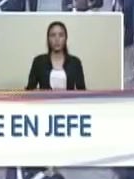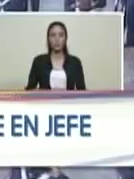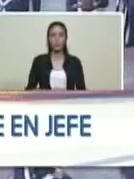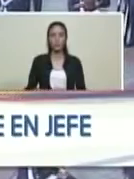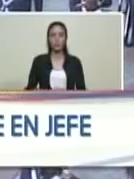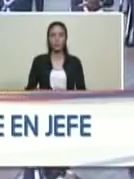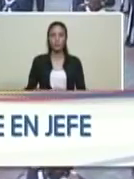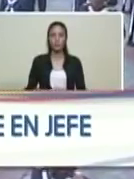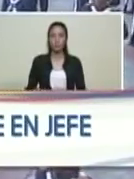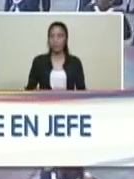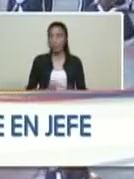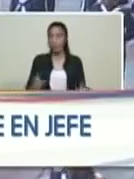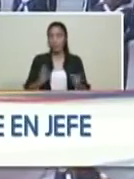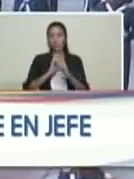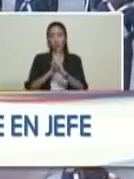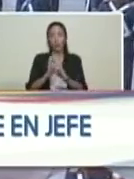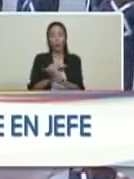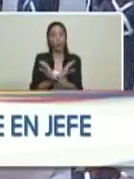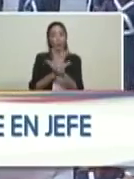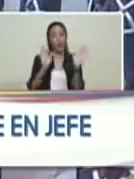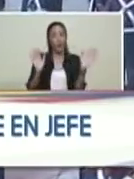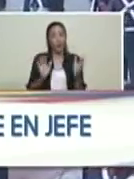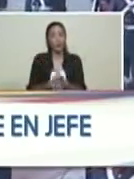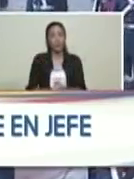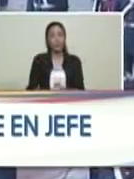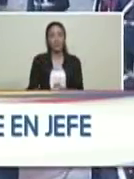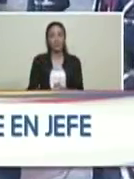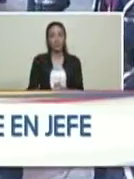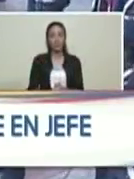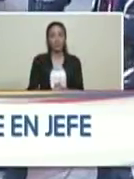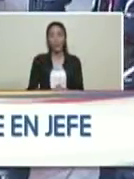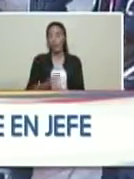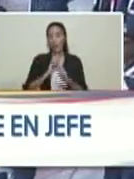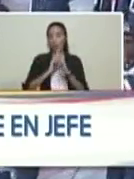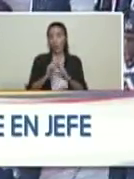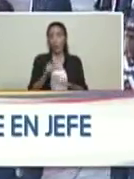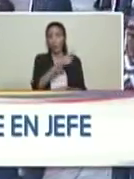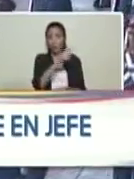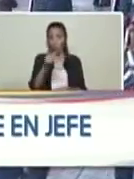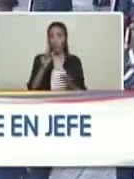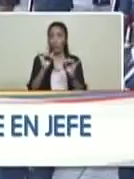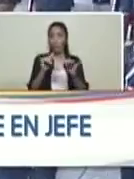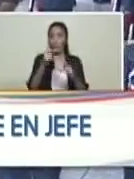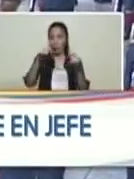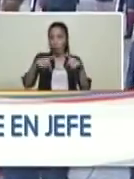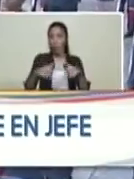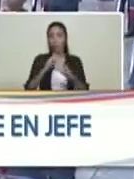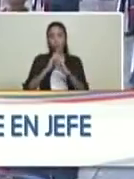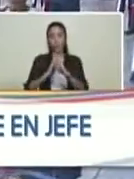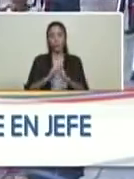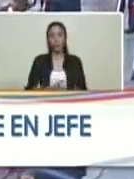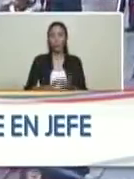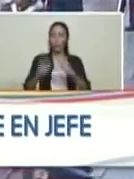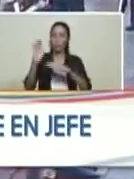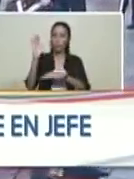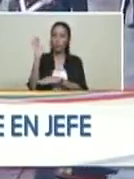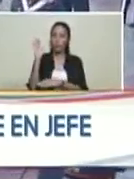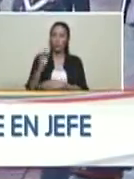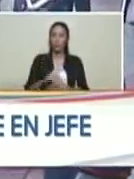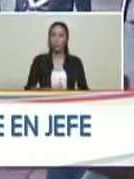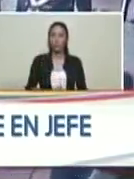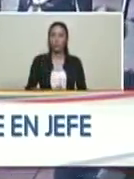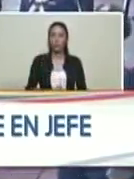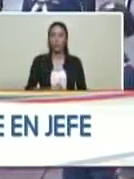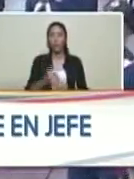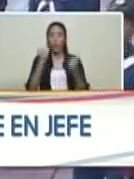la respuesta es muy clara y la respuesta a la han dado ustedes hoy con sus juramentos con su